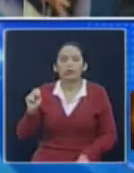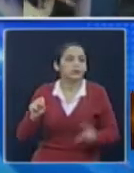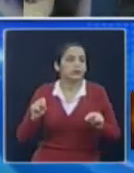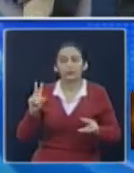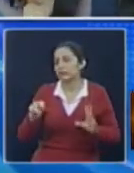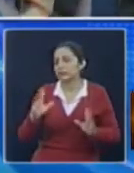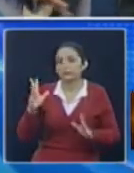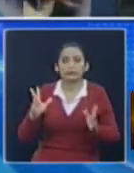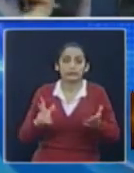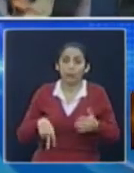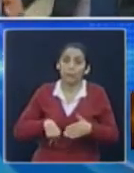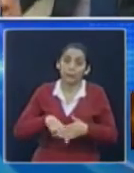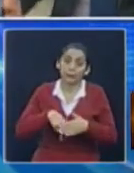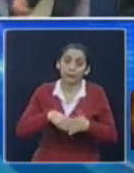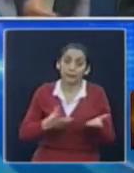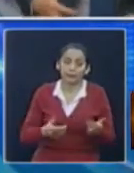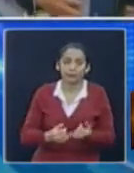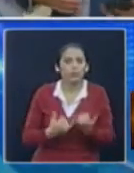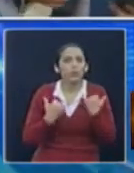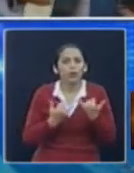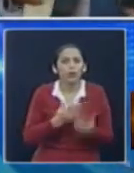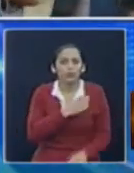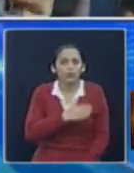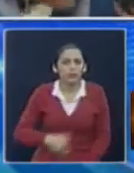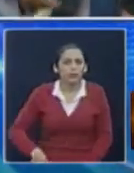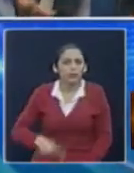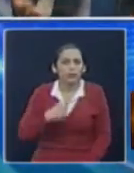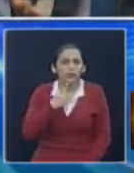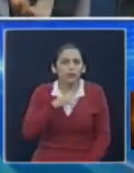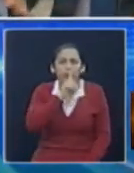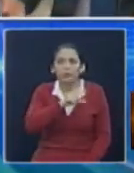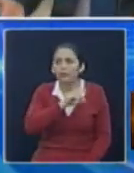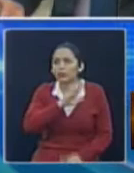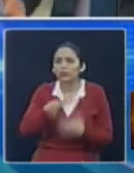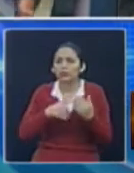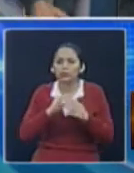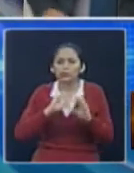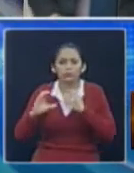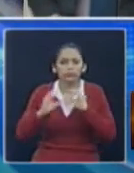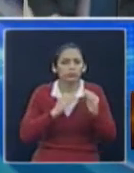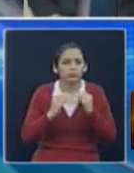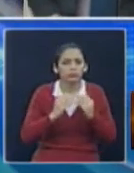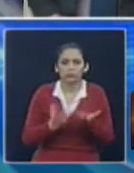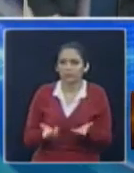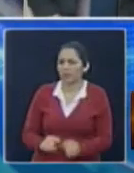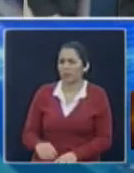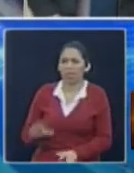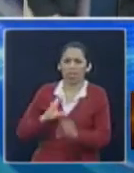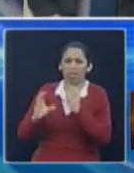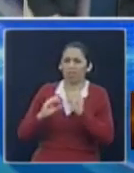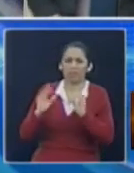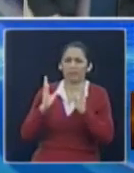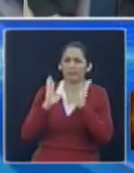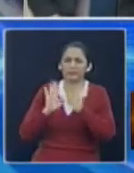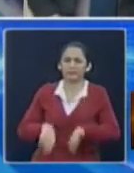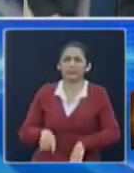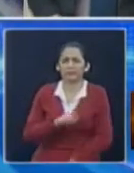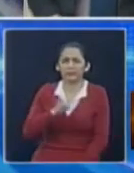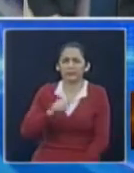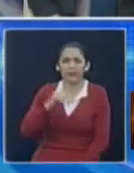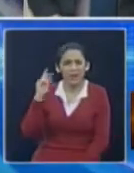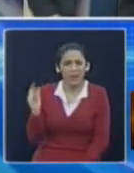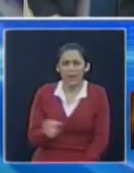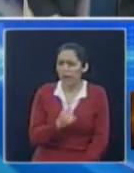Pero hay un llamado al diálogo, hay un llamado a luchar contra la corrupción. Aquí hay que investigar, aquí no hay que dialogar nada. Hay que